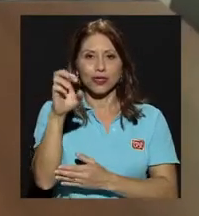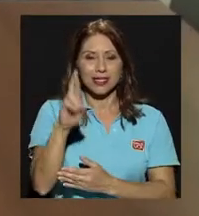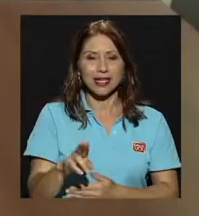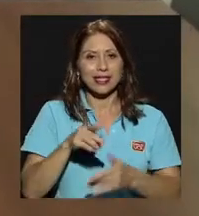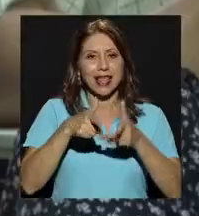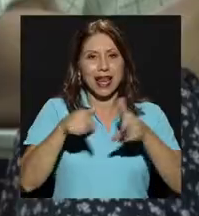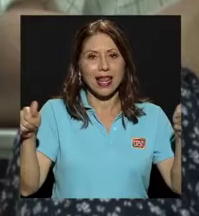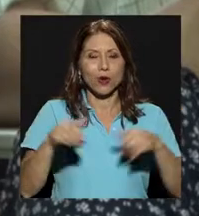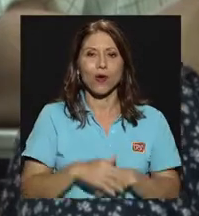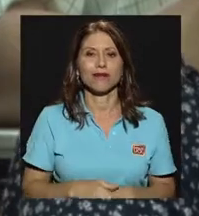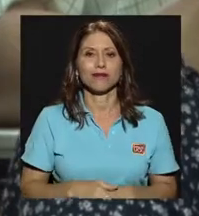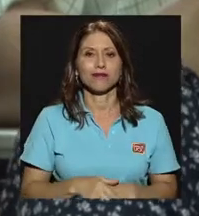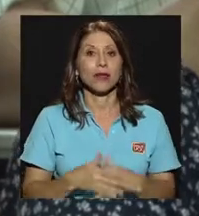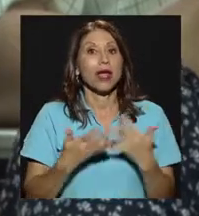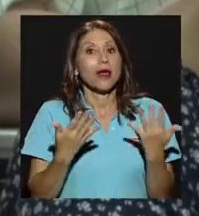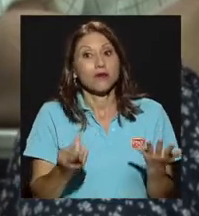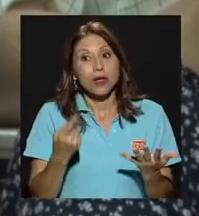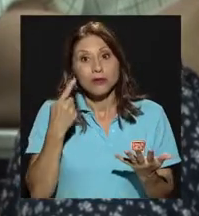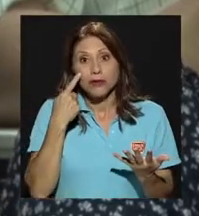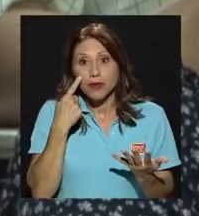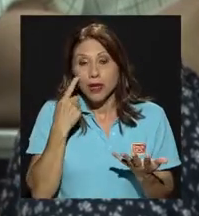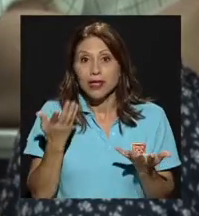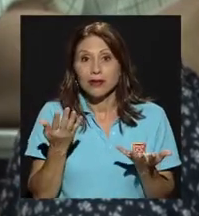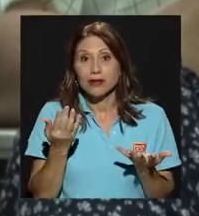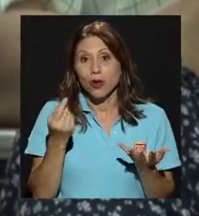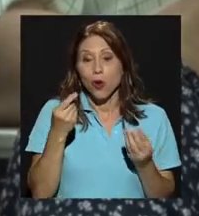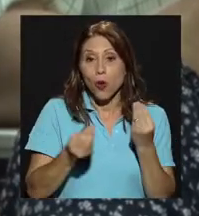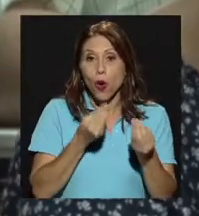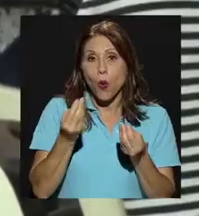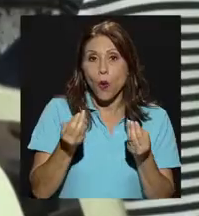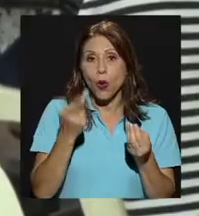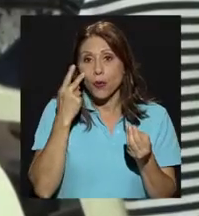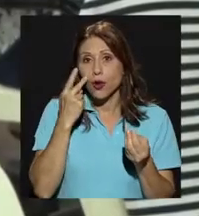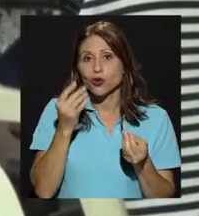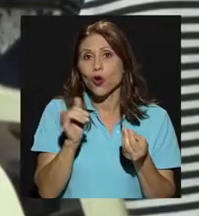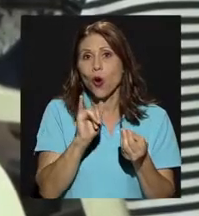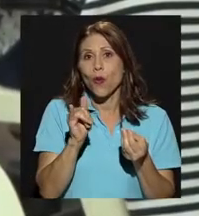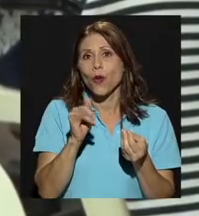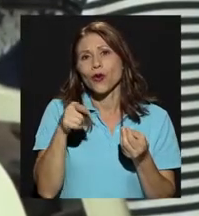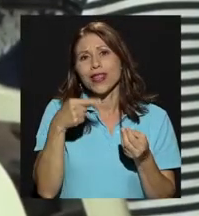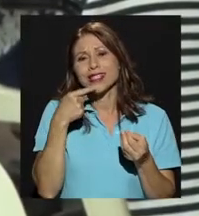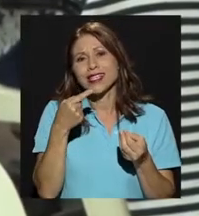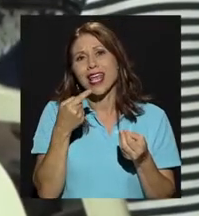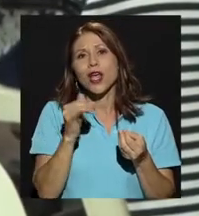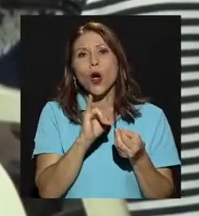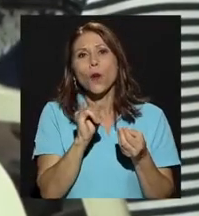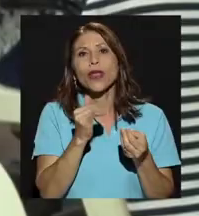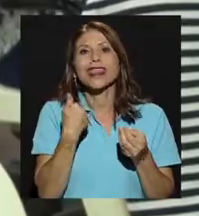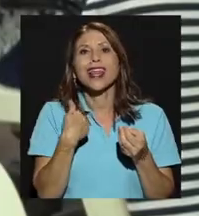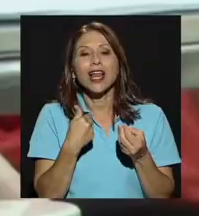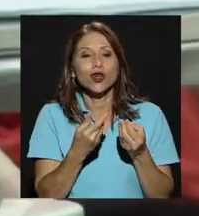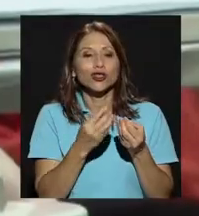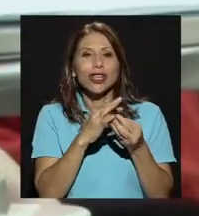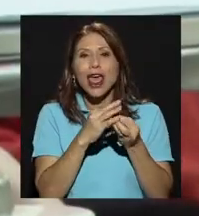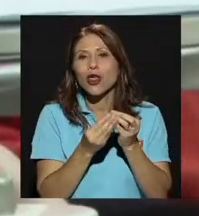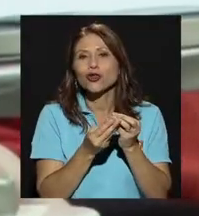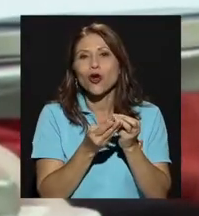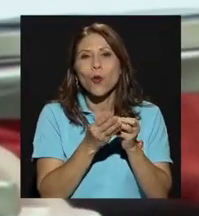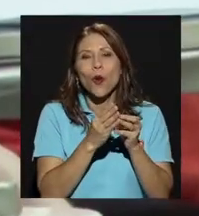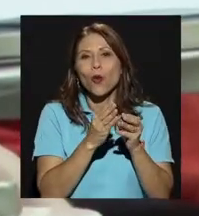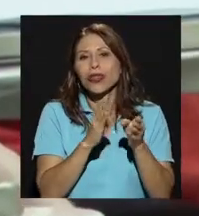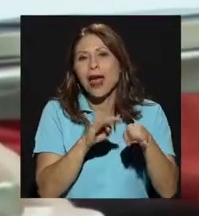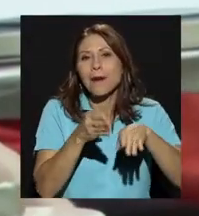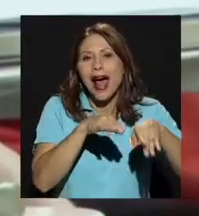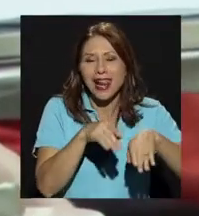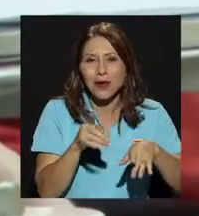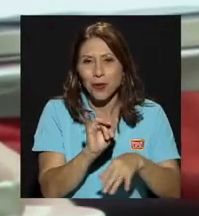Lengua. Los dedos como un tamal es porque los tiene hinchados. Y en otras variedades del español, dicho de